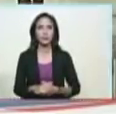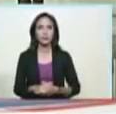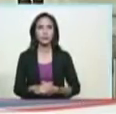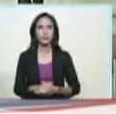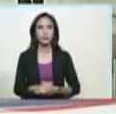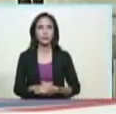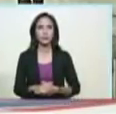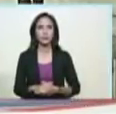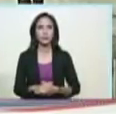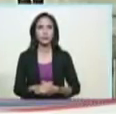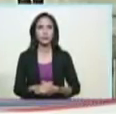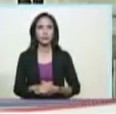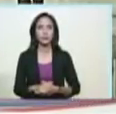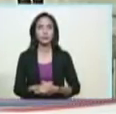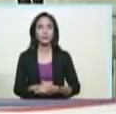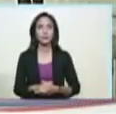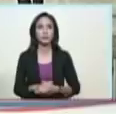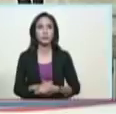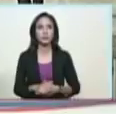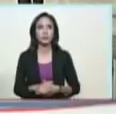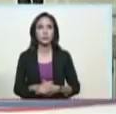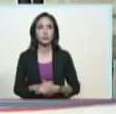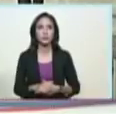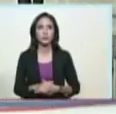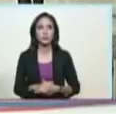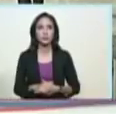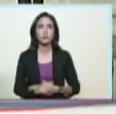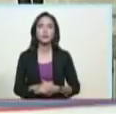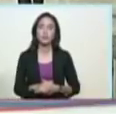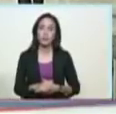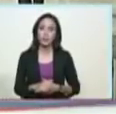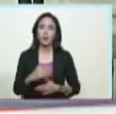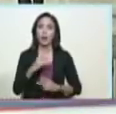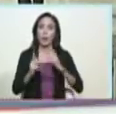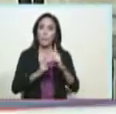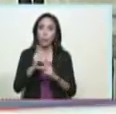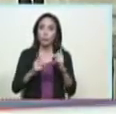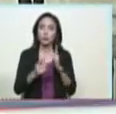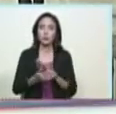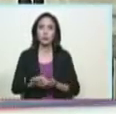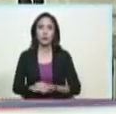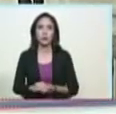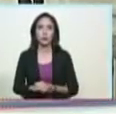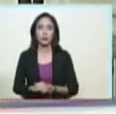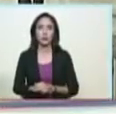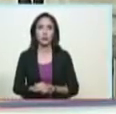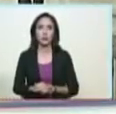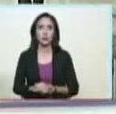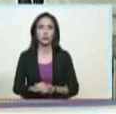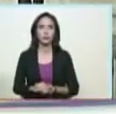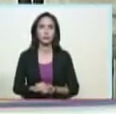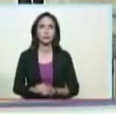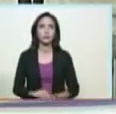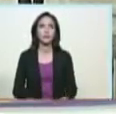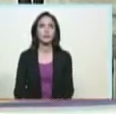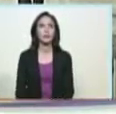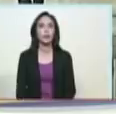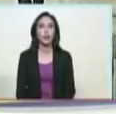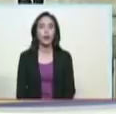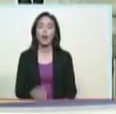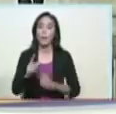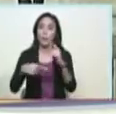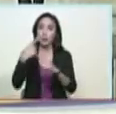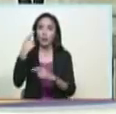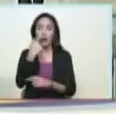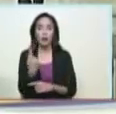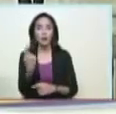el bolívar bueno todo esto comienza entonces su proceso de distribución mañana a primera hora habrá una reunión con todos los